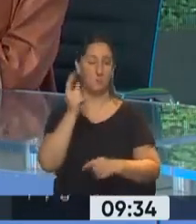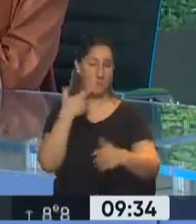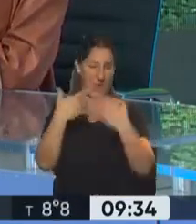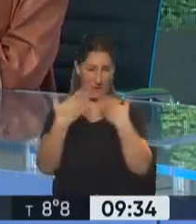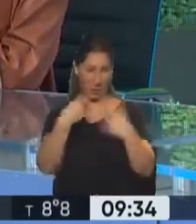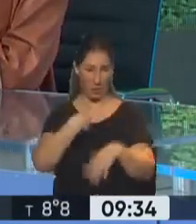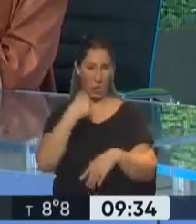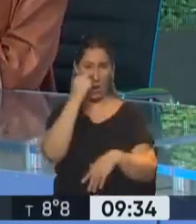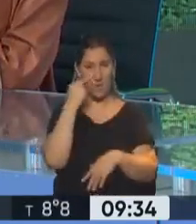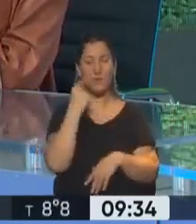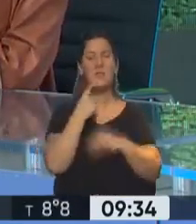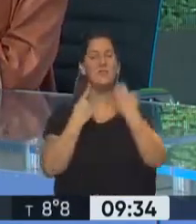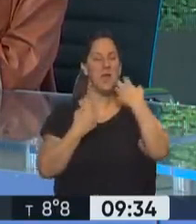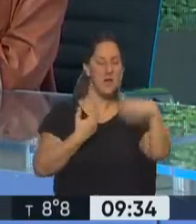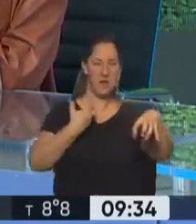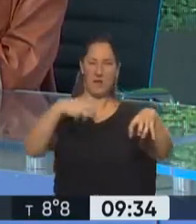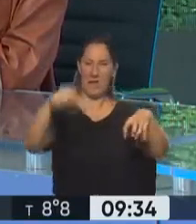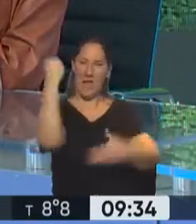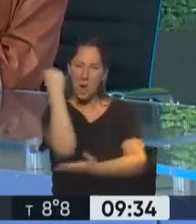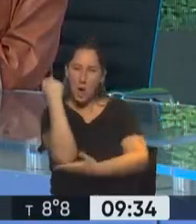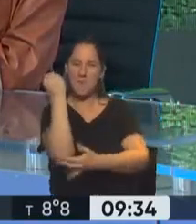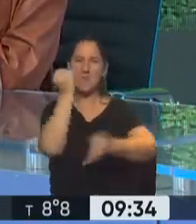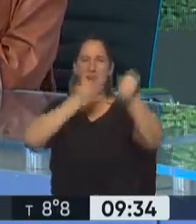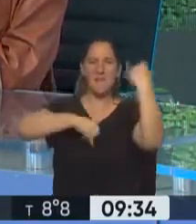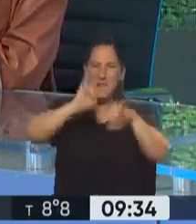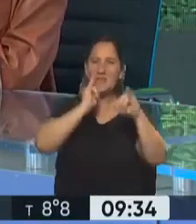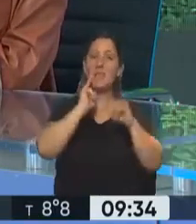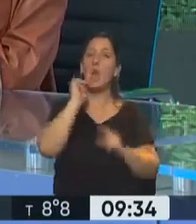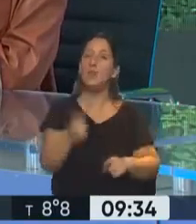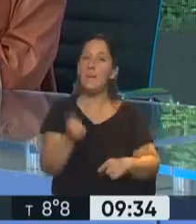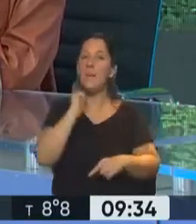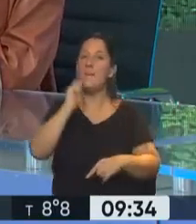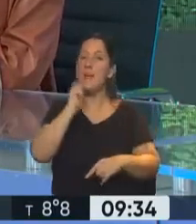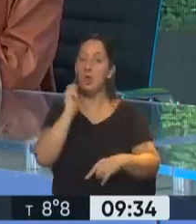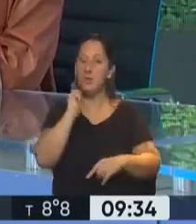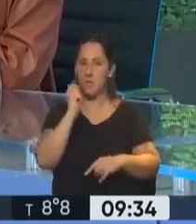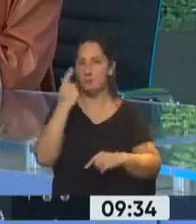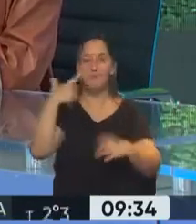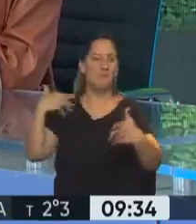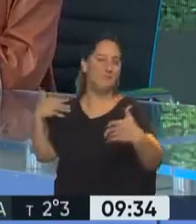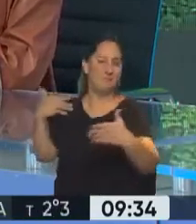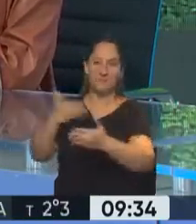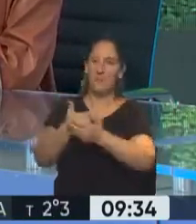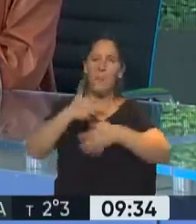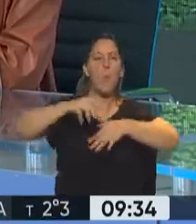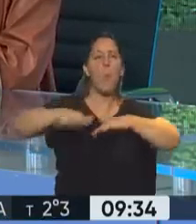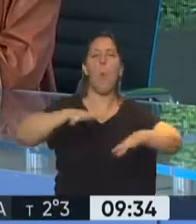de diferentes sectores económicos financieros periodísticos e históricamente motorizan